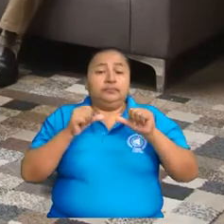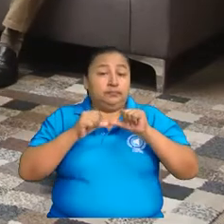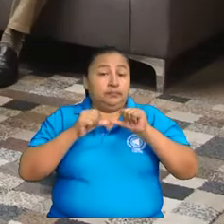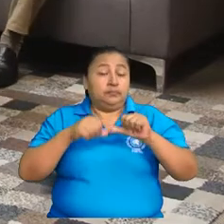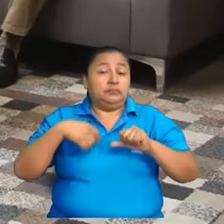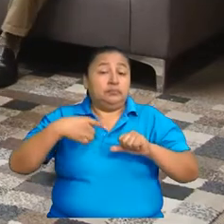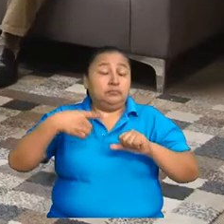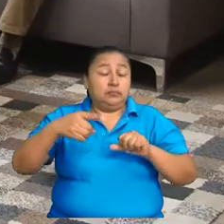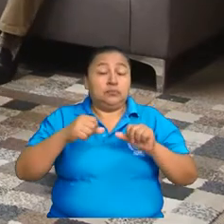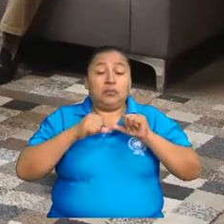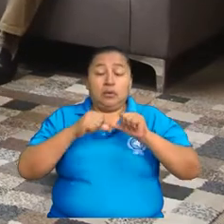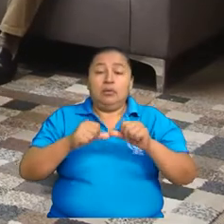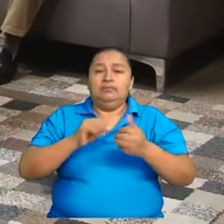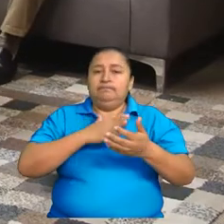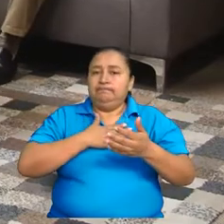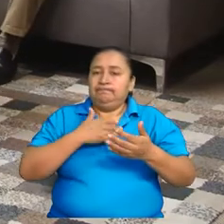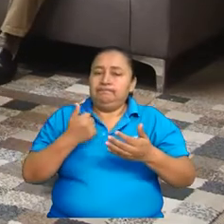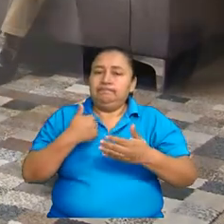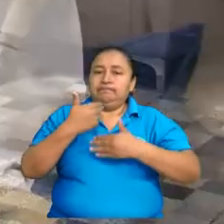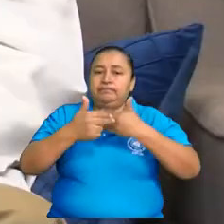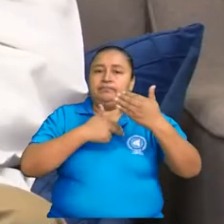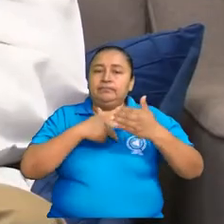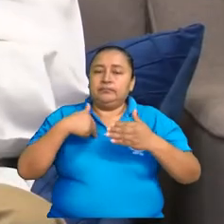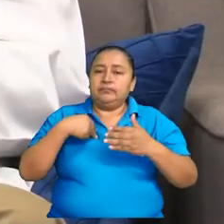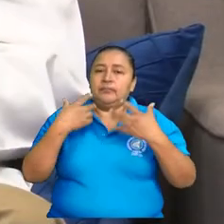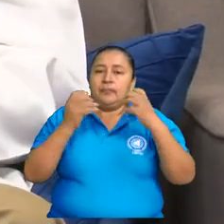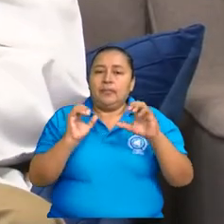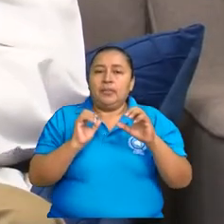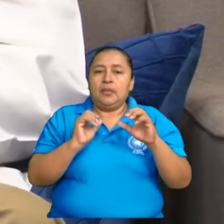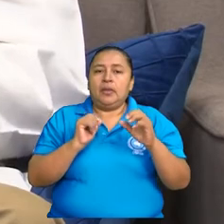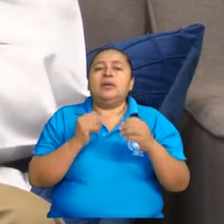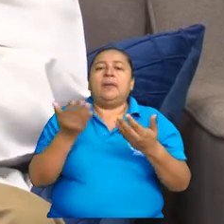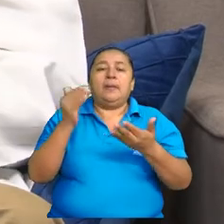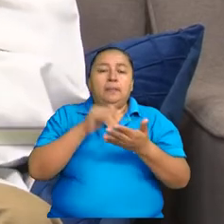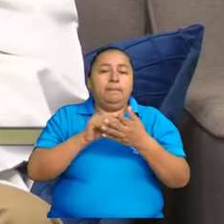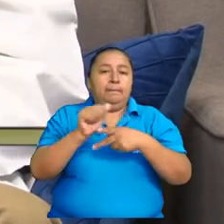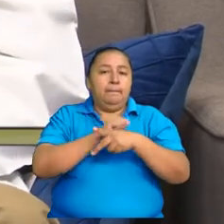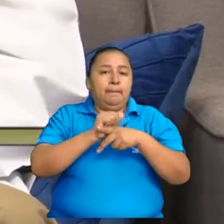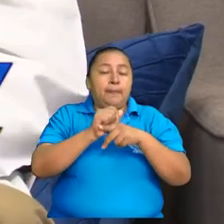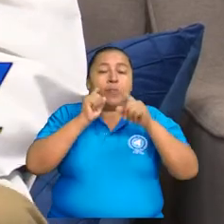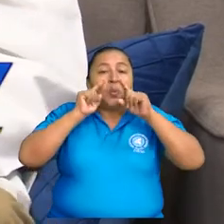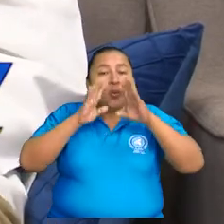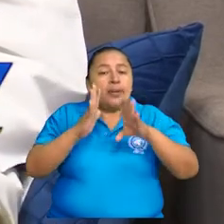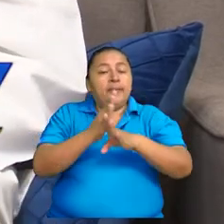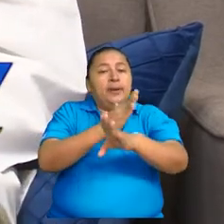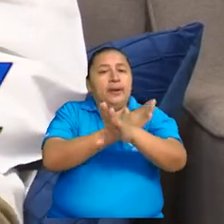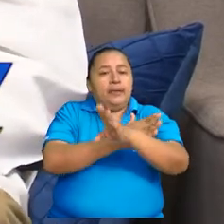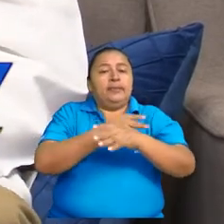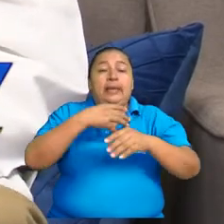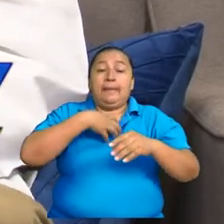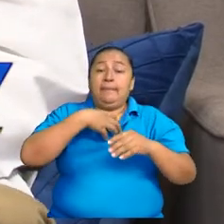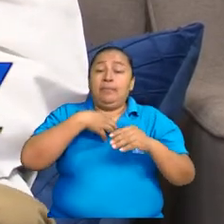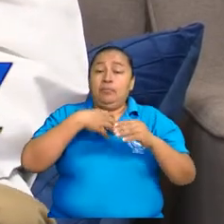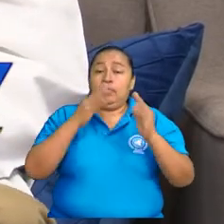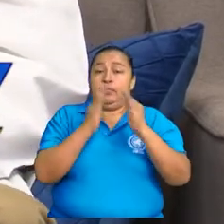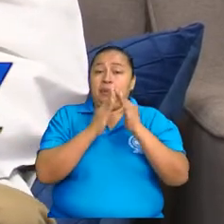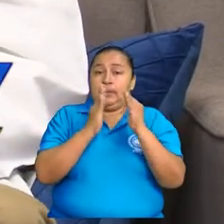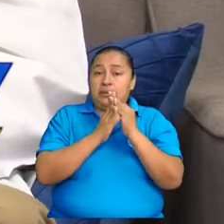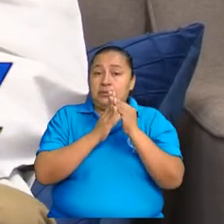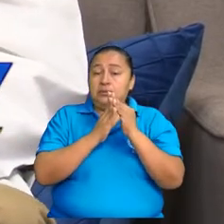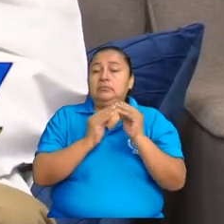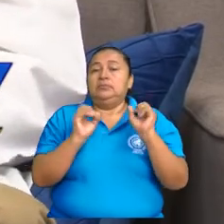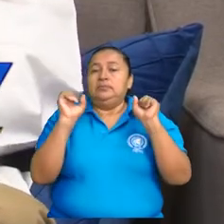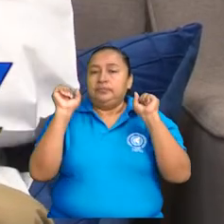y fortaleciendo la implementación de las medidas preventivas en nuestro hogar, que